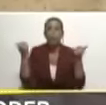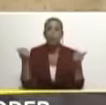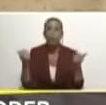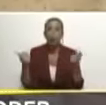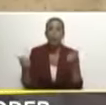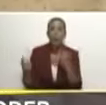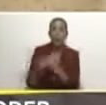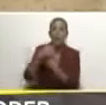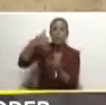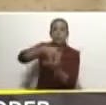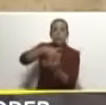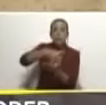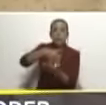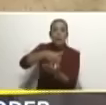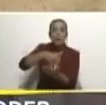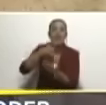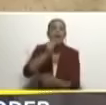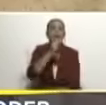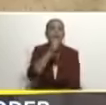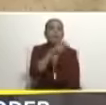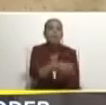afectar la economía y el comercio, ¿quién era?